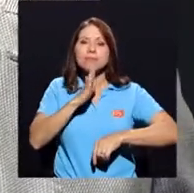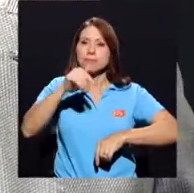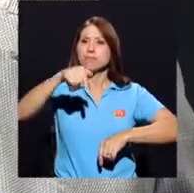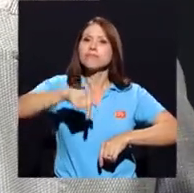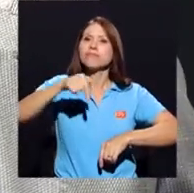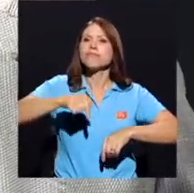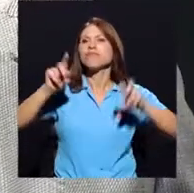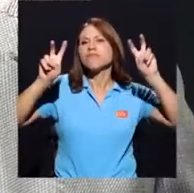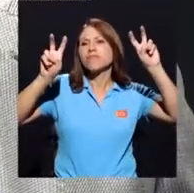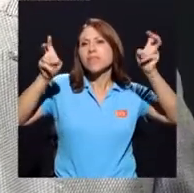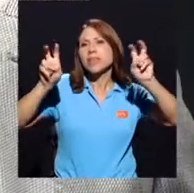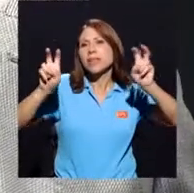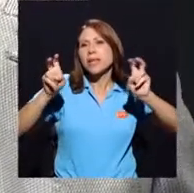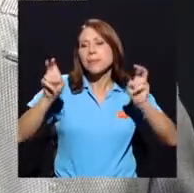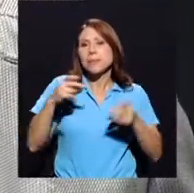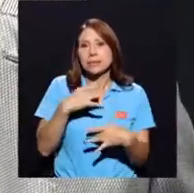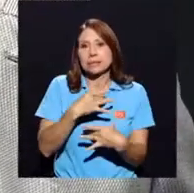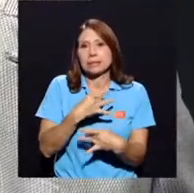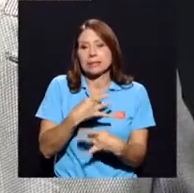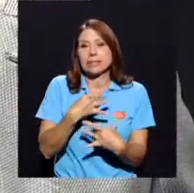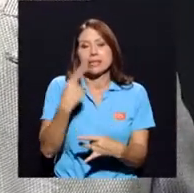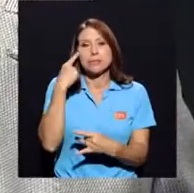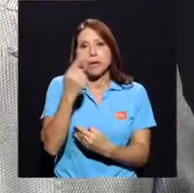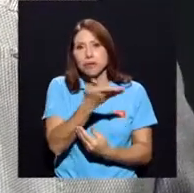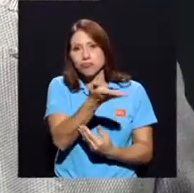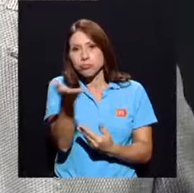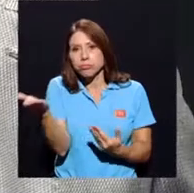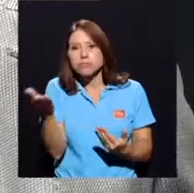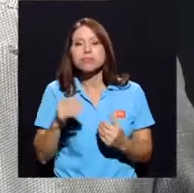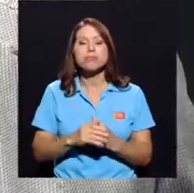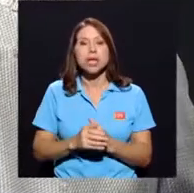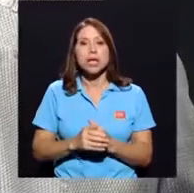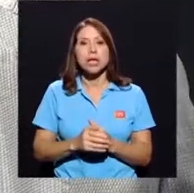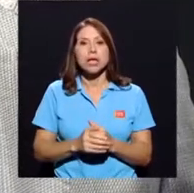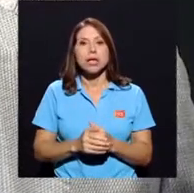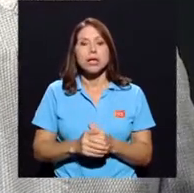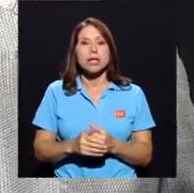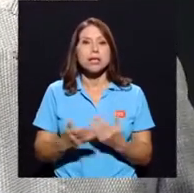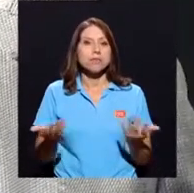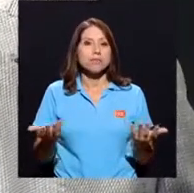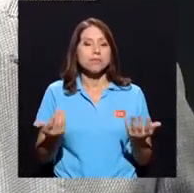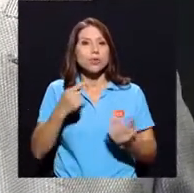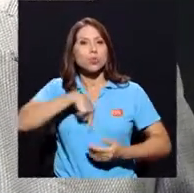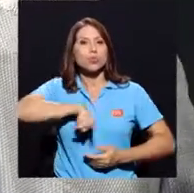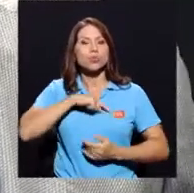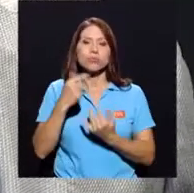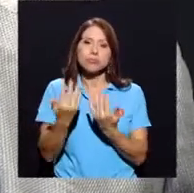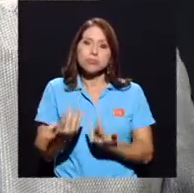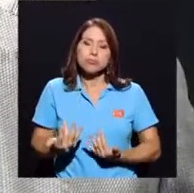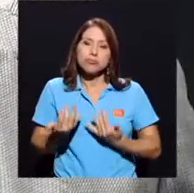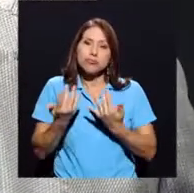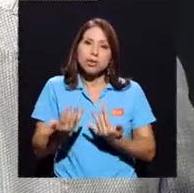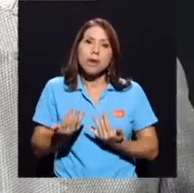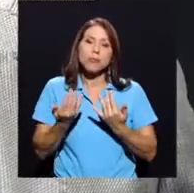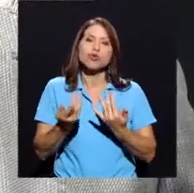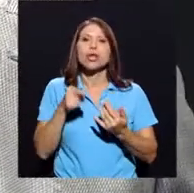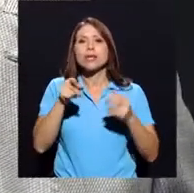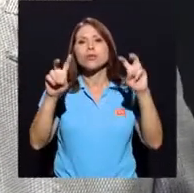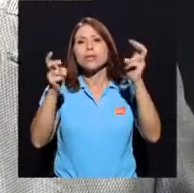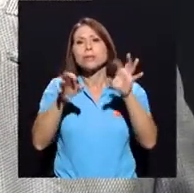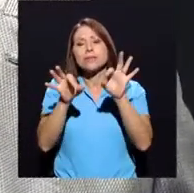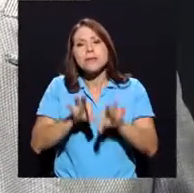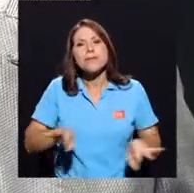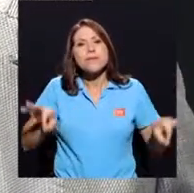temas que pueden ser de interés para el público y que esperamos sean de revel evans y que